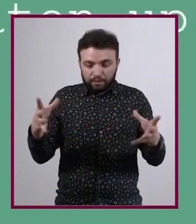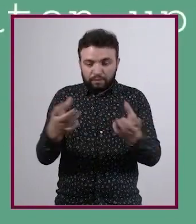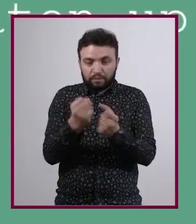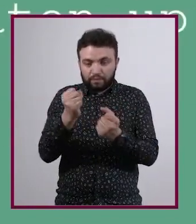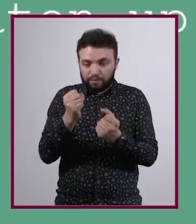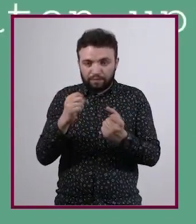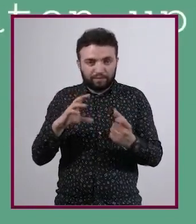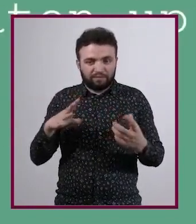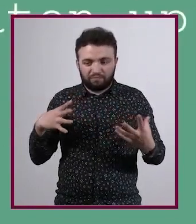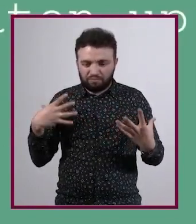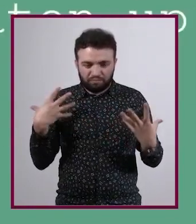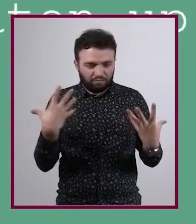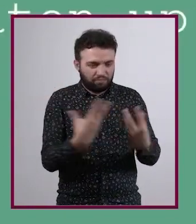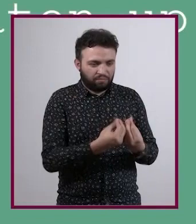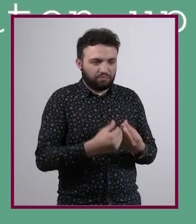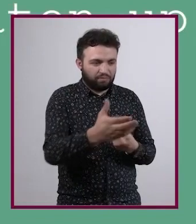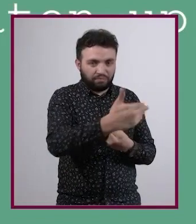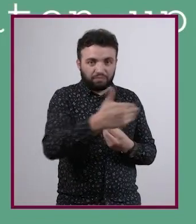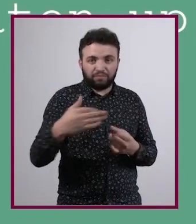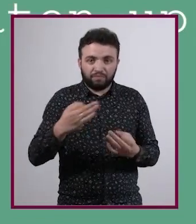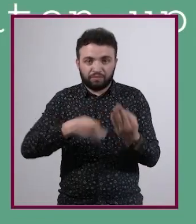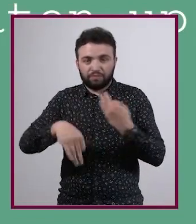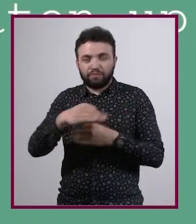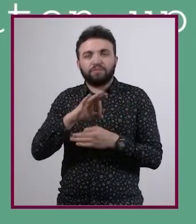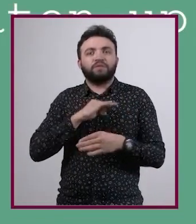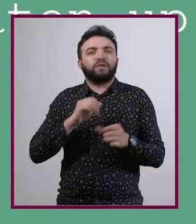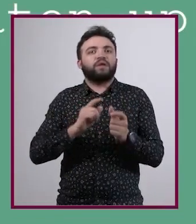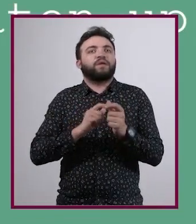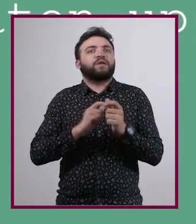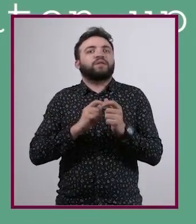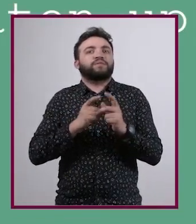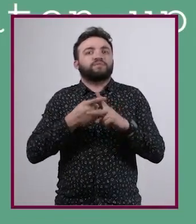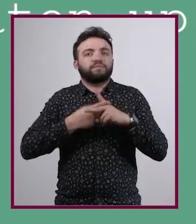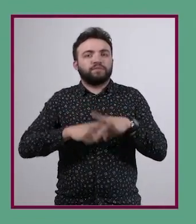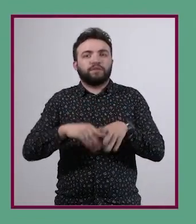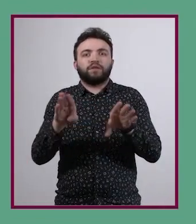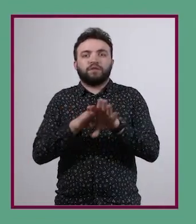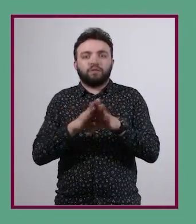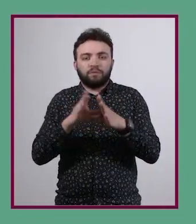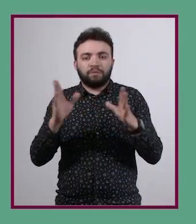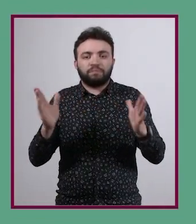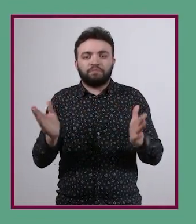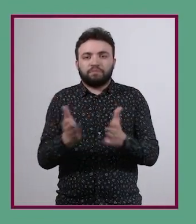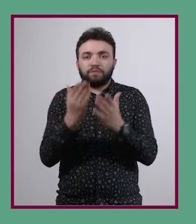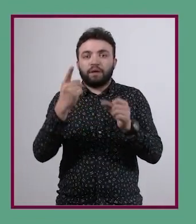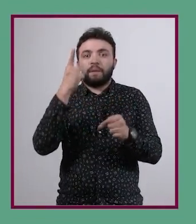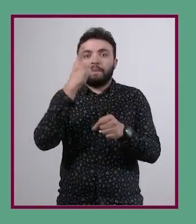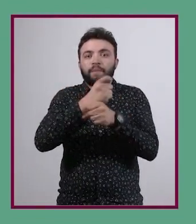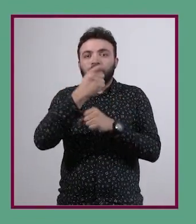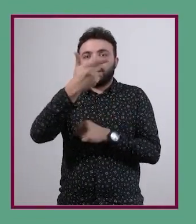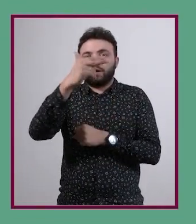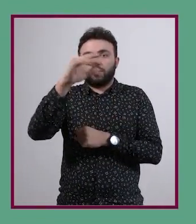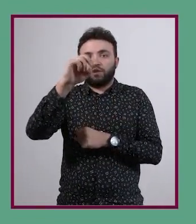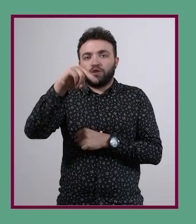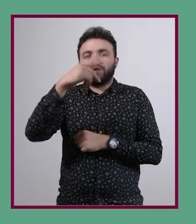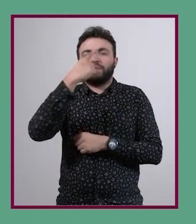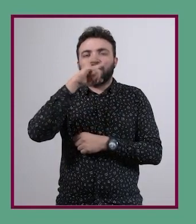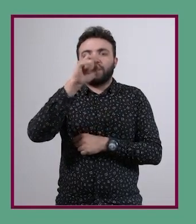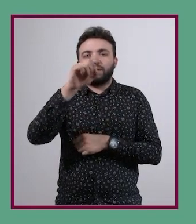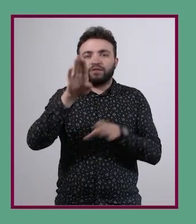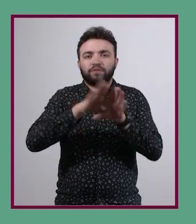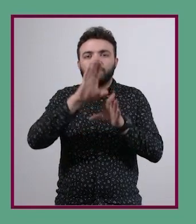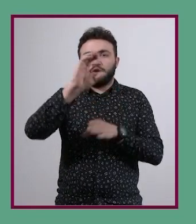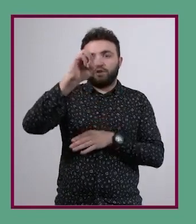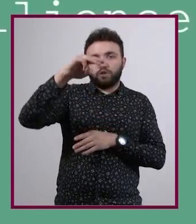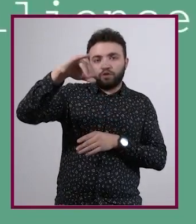recopilen, pueden empezar a crear un primer guión para un cómic, para